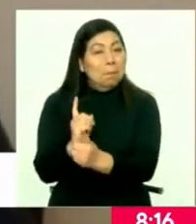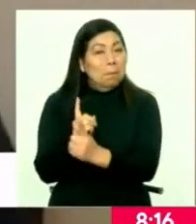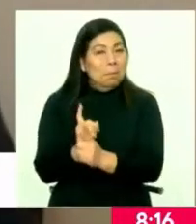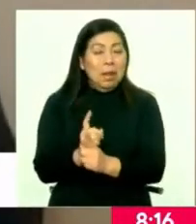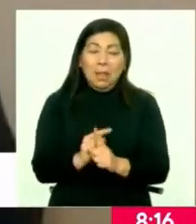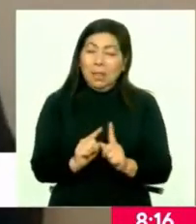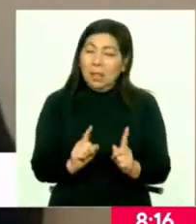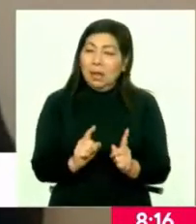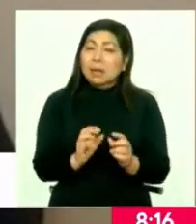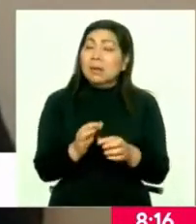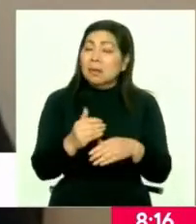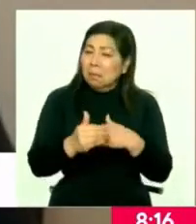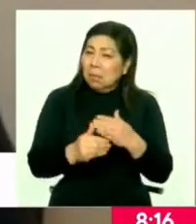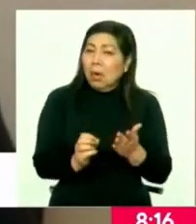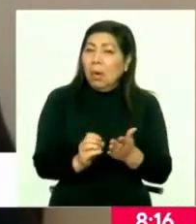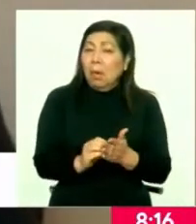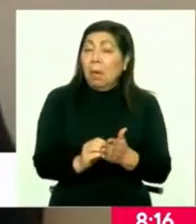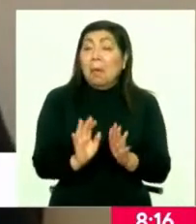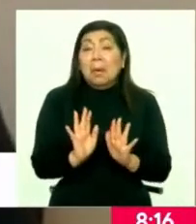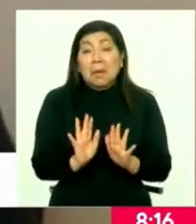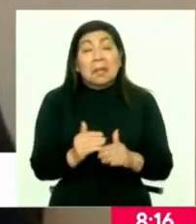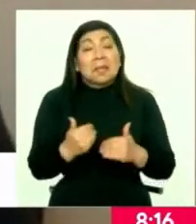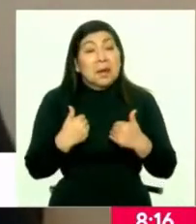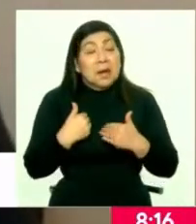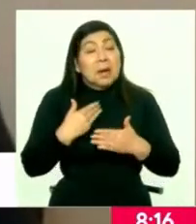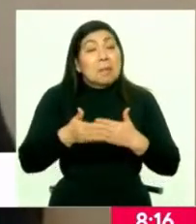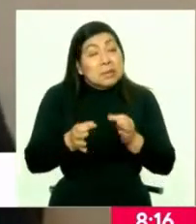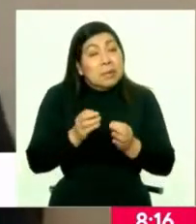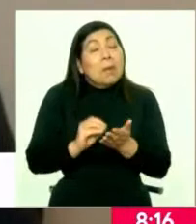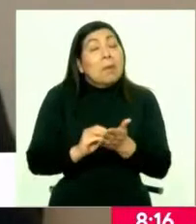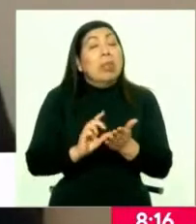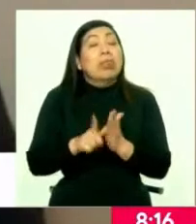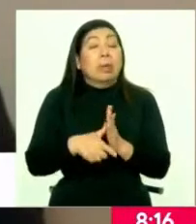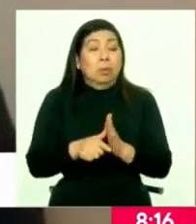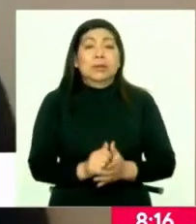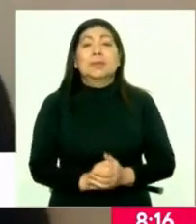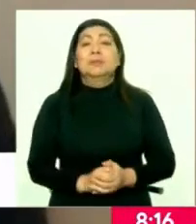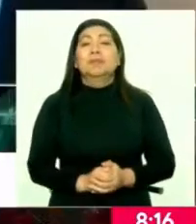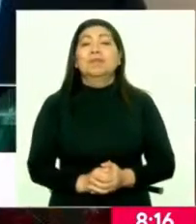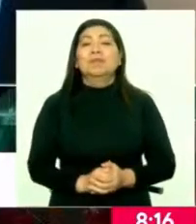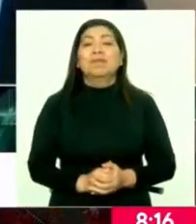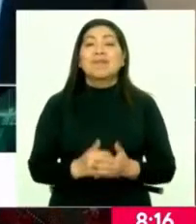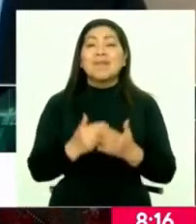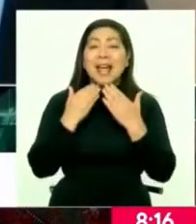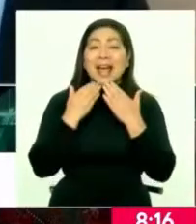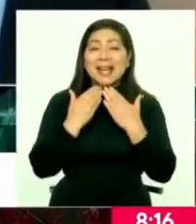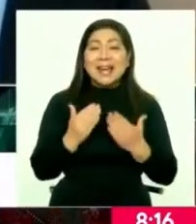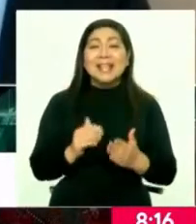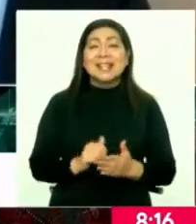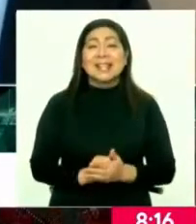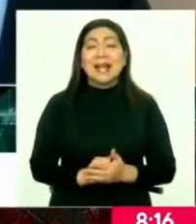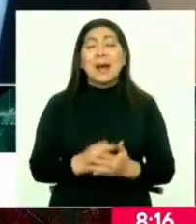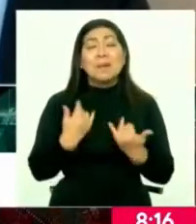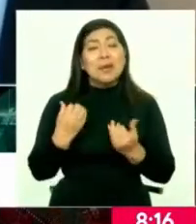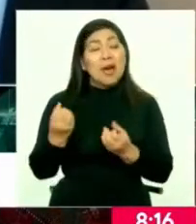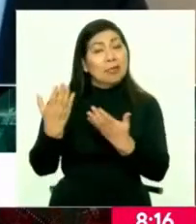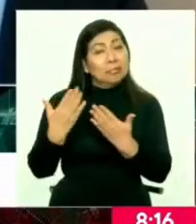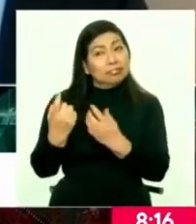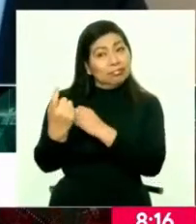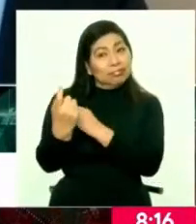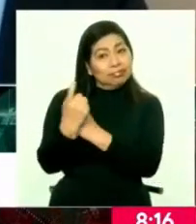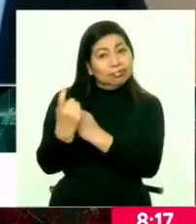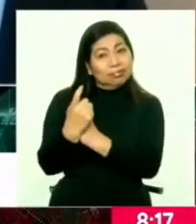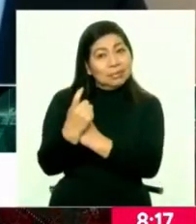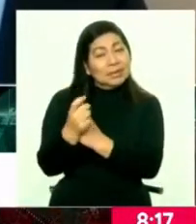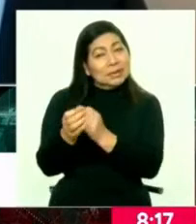que es un avance muy importante y muy pronto vamos a tener más datos sobre ello. Muy bien, bien, doctor, le agradezco mucho entonces por esta orientación,